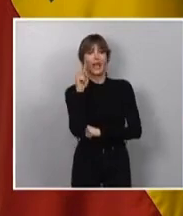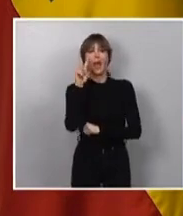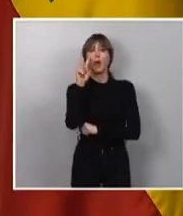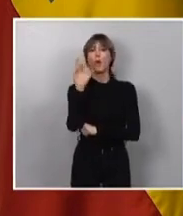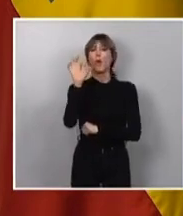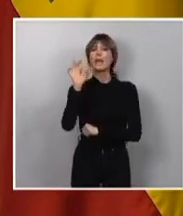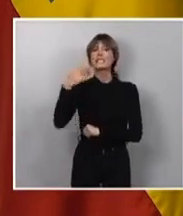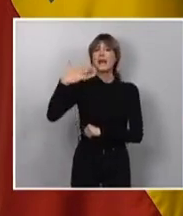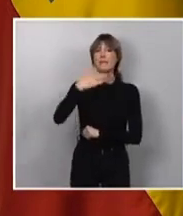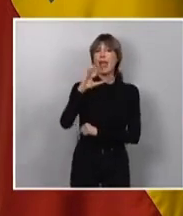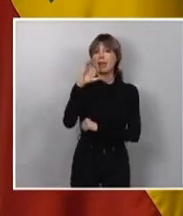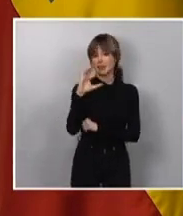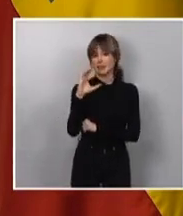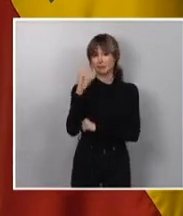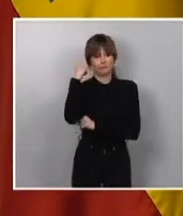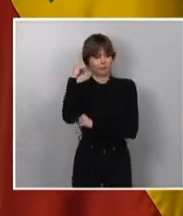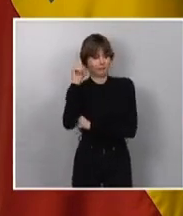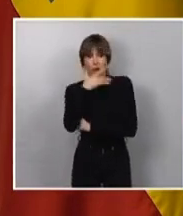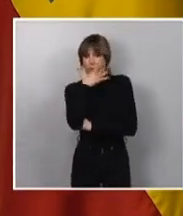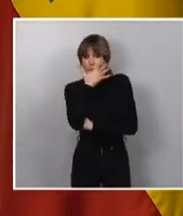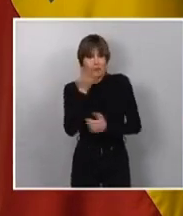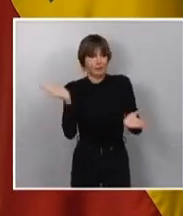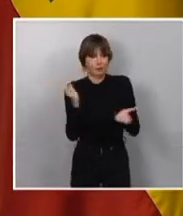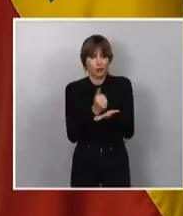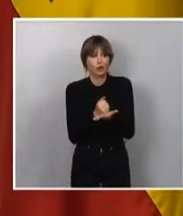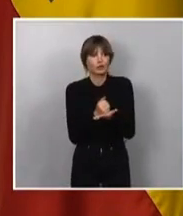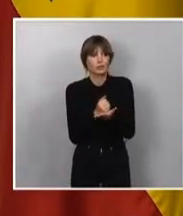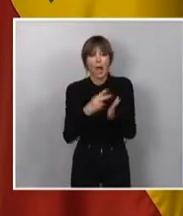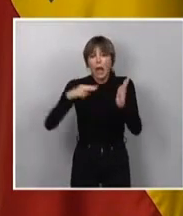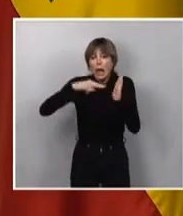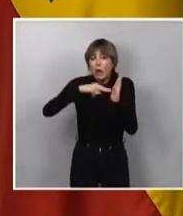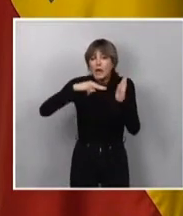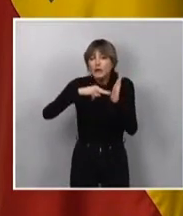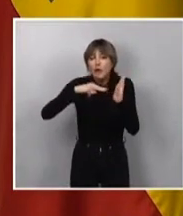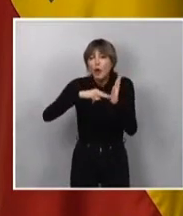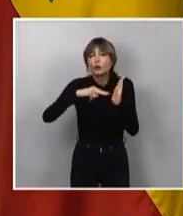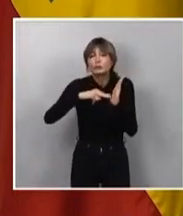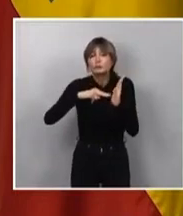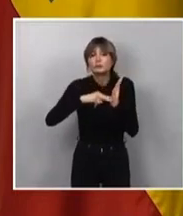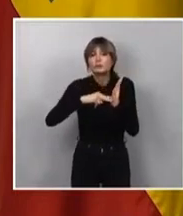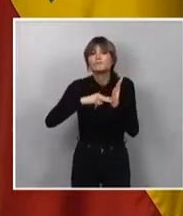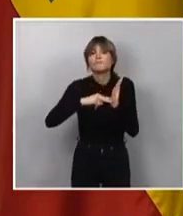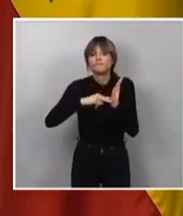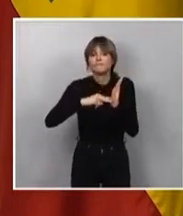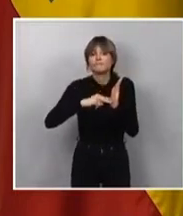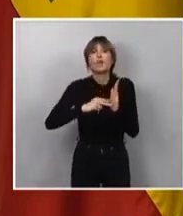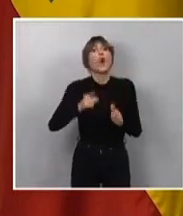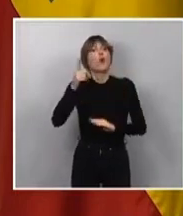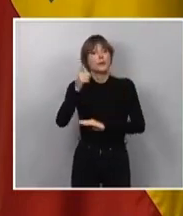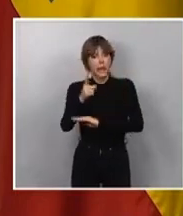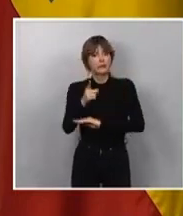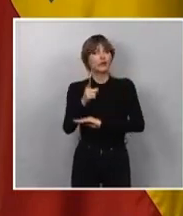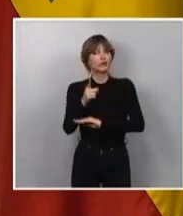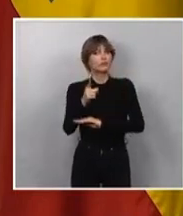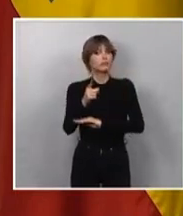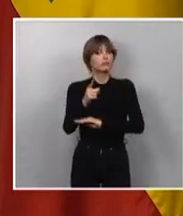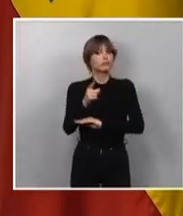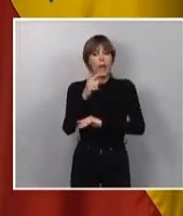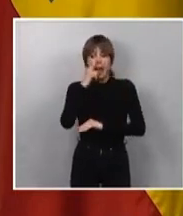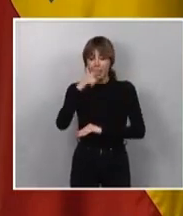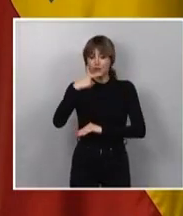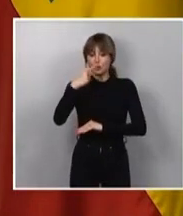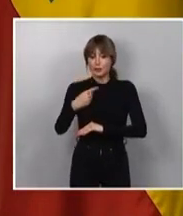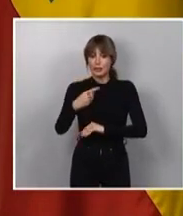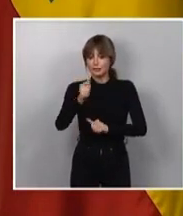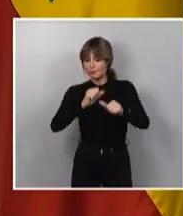el 40% Cuál es la clave de este desaguisado que cuando ha habido crecimiento económico al menos en términos de pib de